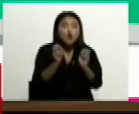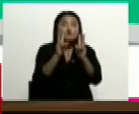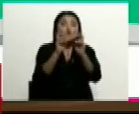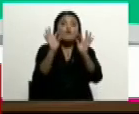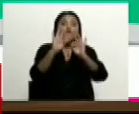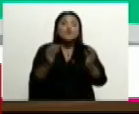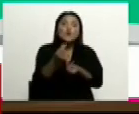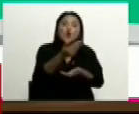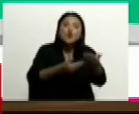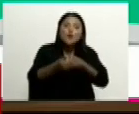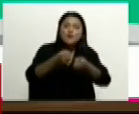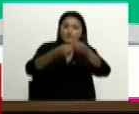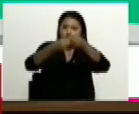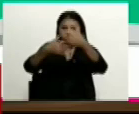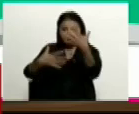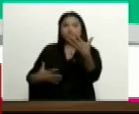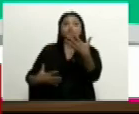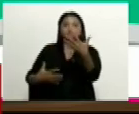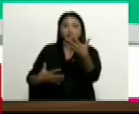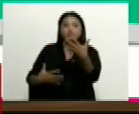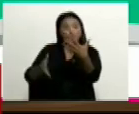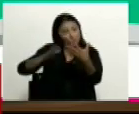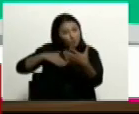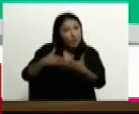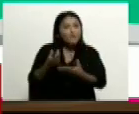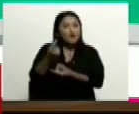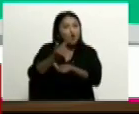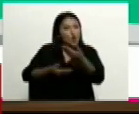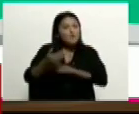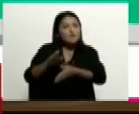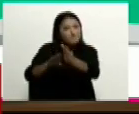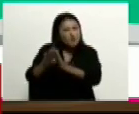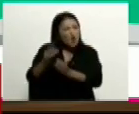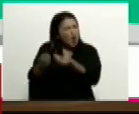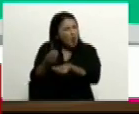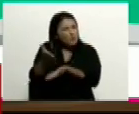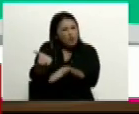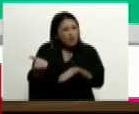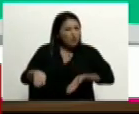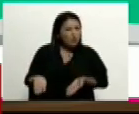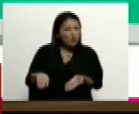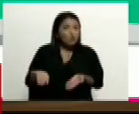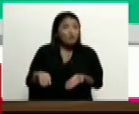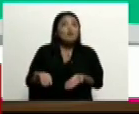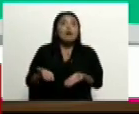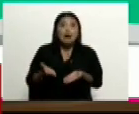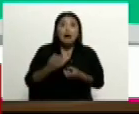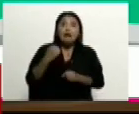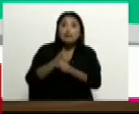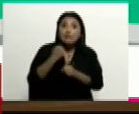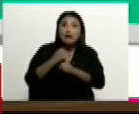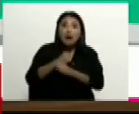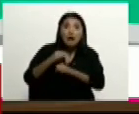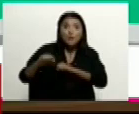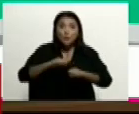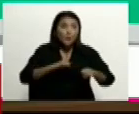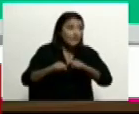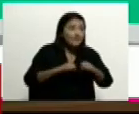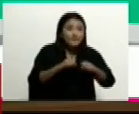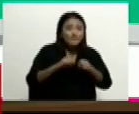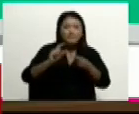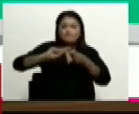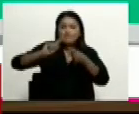diversificado que nos lleve a una nueva prosperidad económica basada en el trabajo, en la producción de bienes,